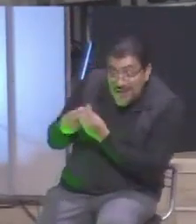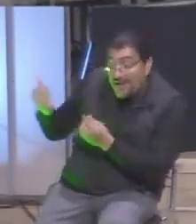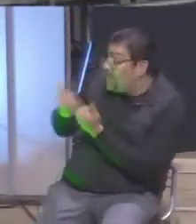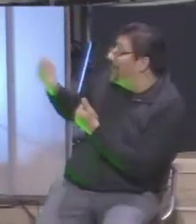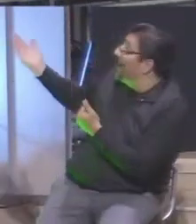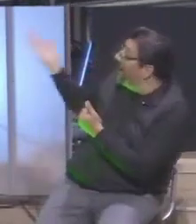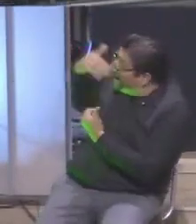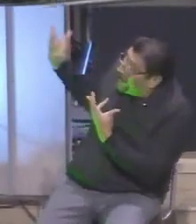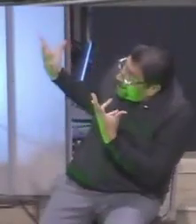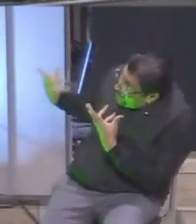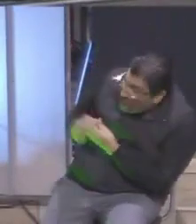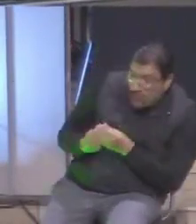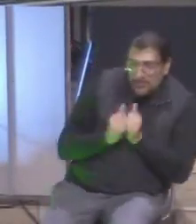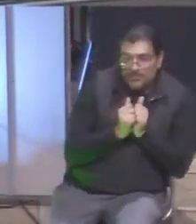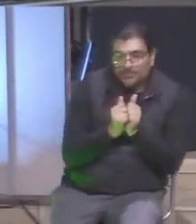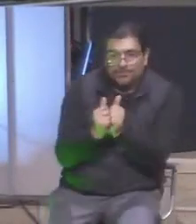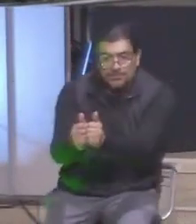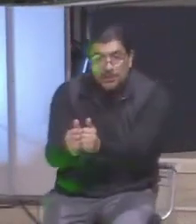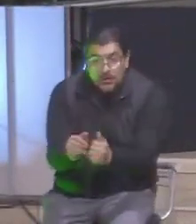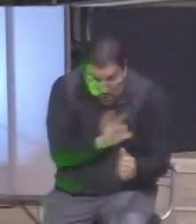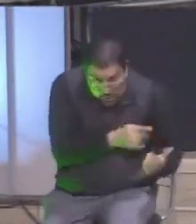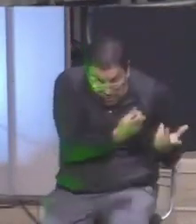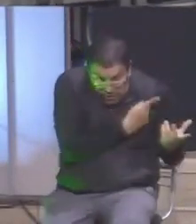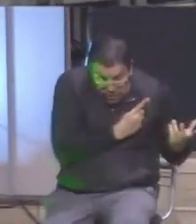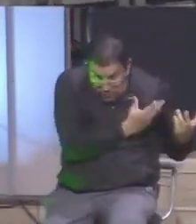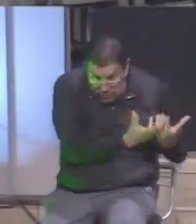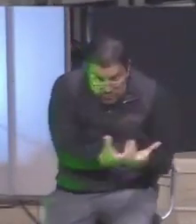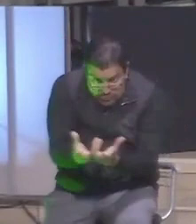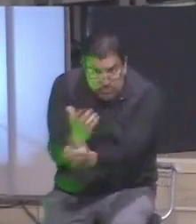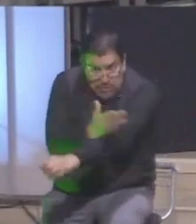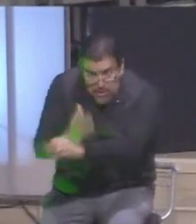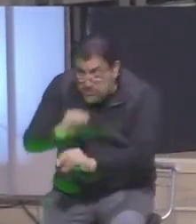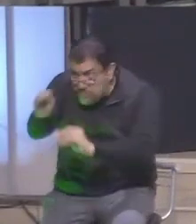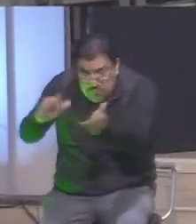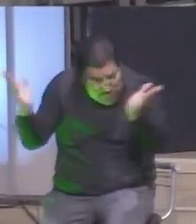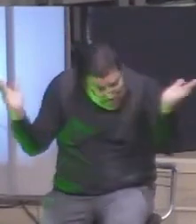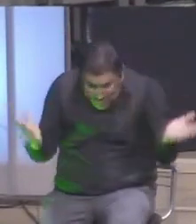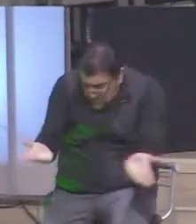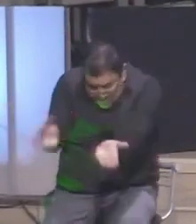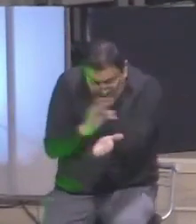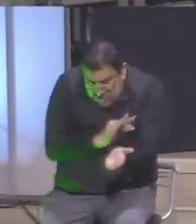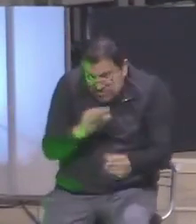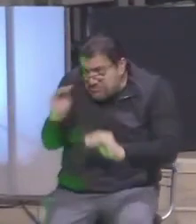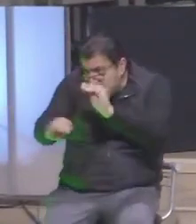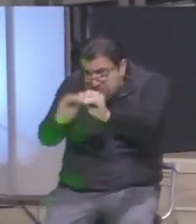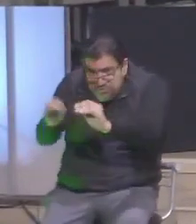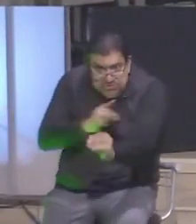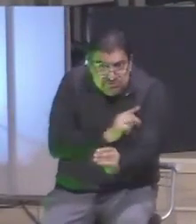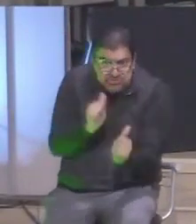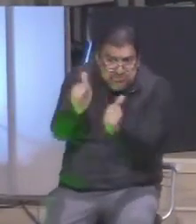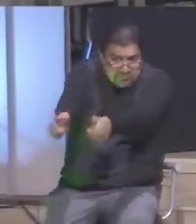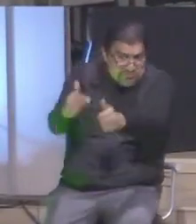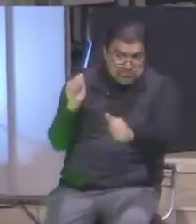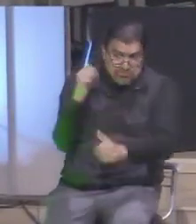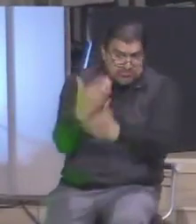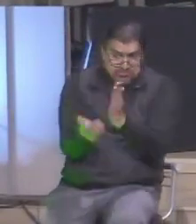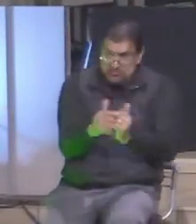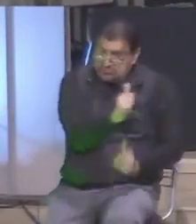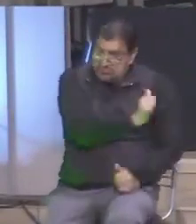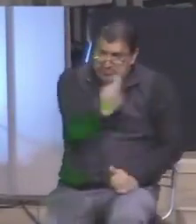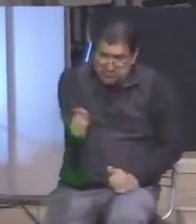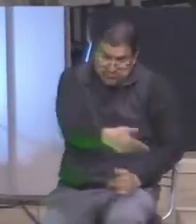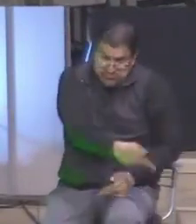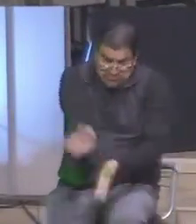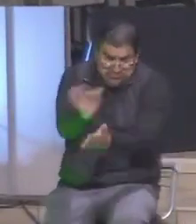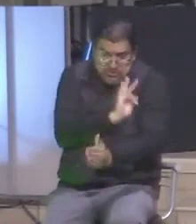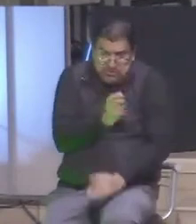profeta a ir con ellos ellos podían ir solos traer la madera solo transformar el lugar solos construir el lugar donde iban